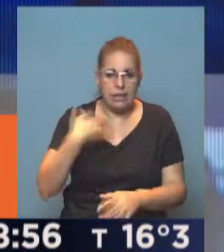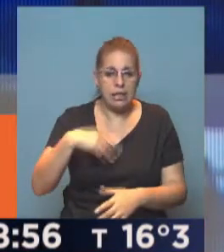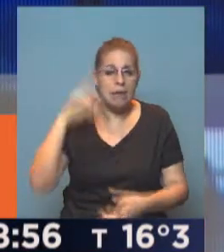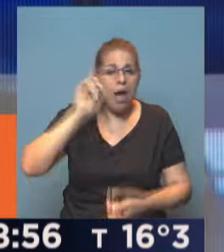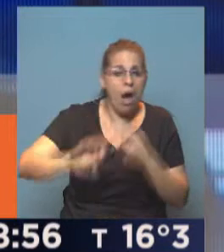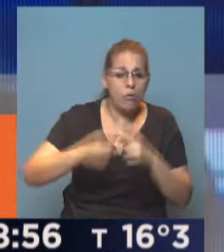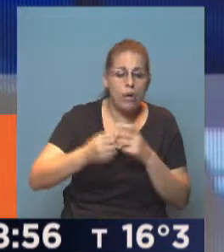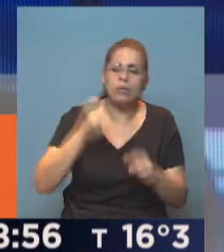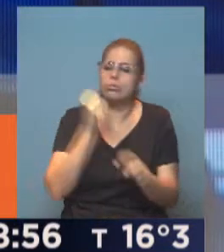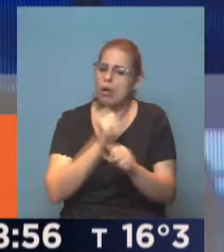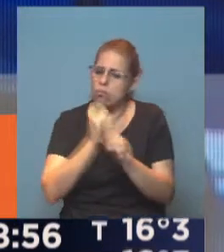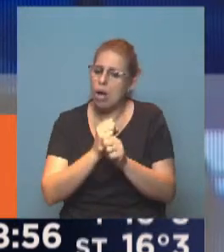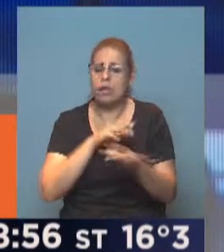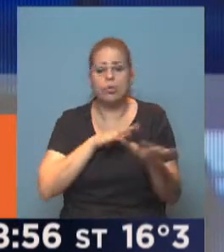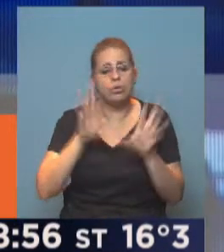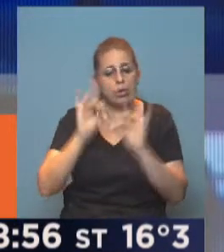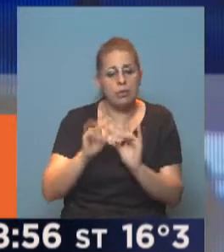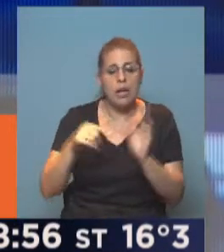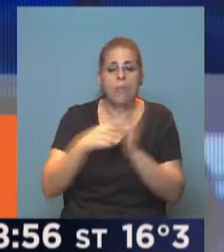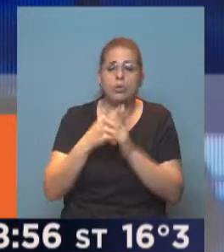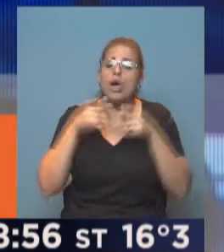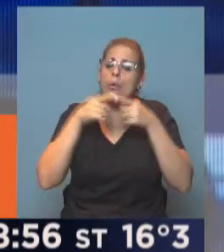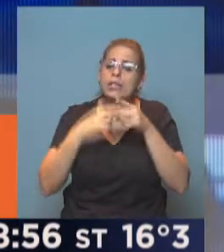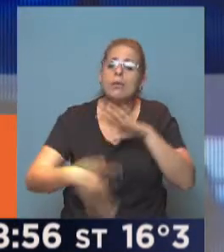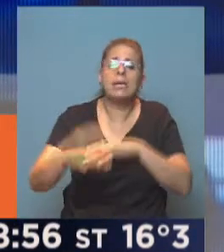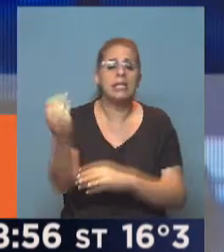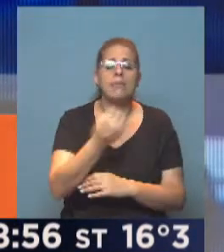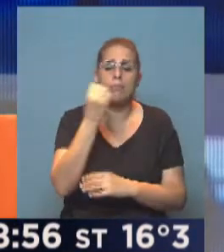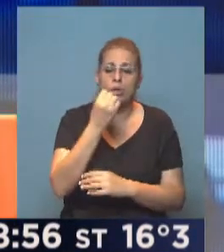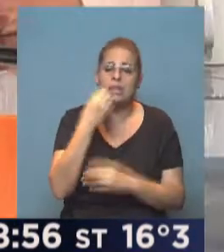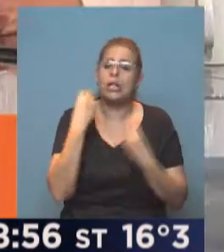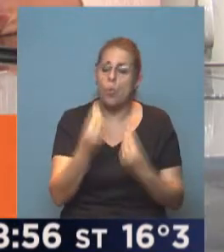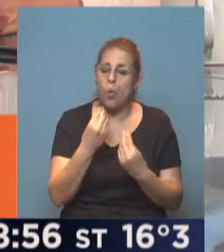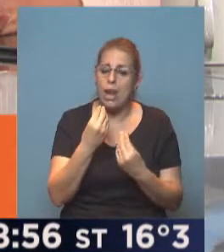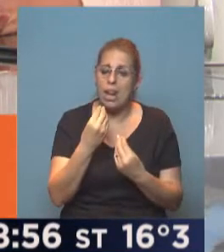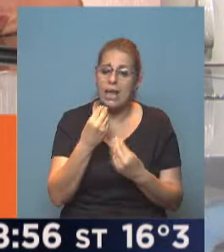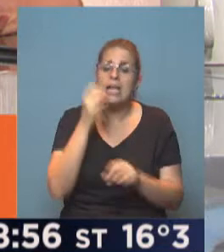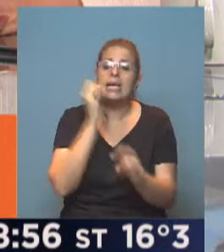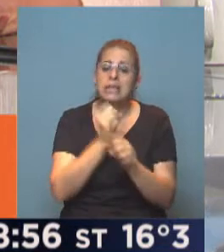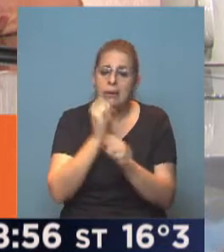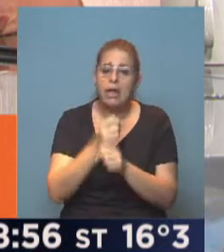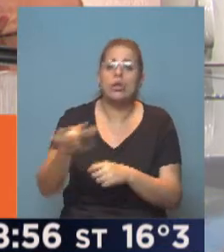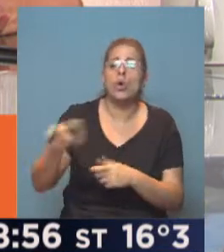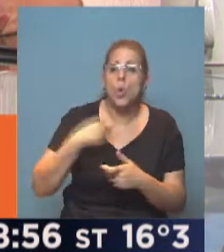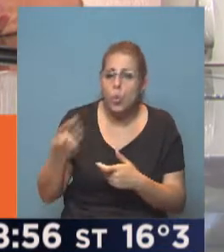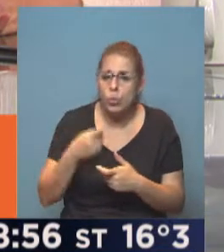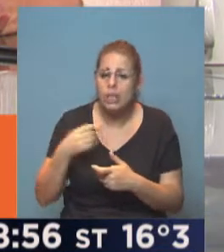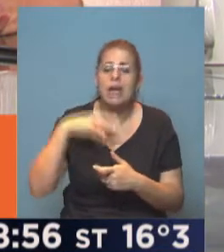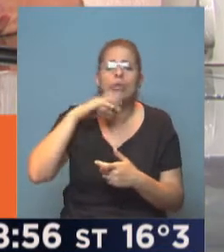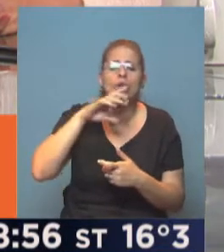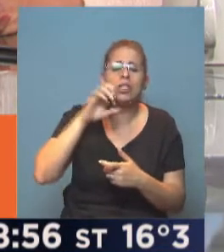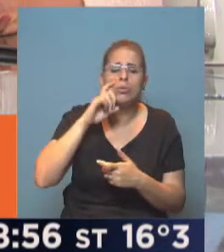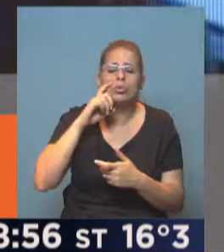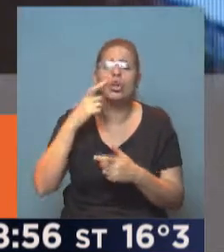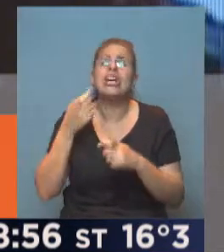bastante trabajoso, dificultoso, pero primó el objetivo fundamental, que era no dejar a los trabajadores, a los jubilados, a los monotributistas sin